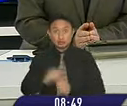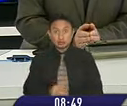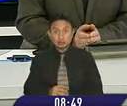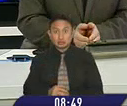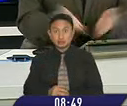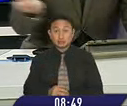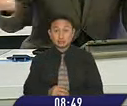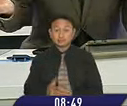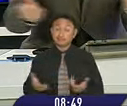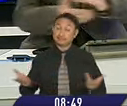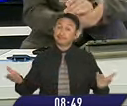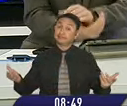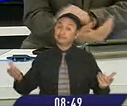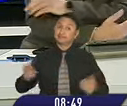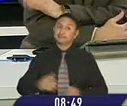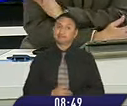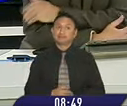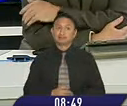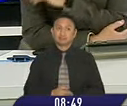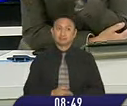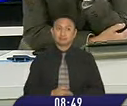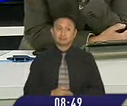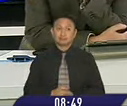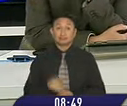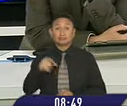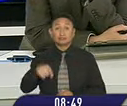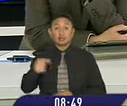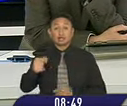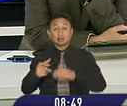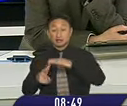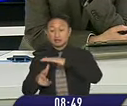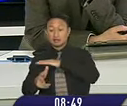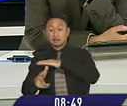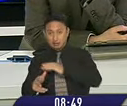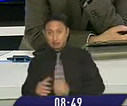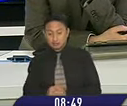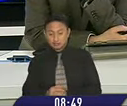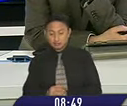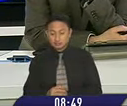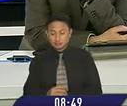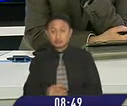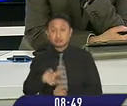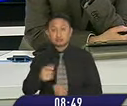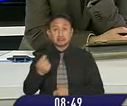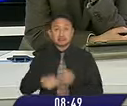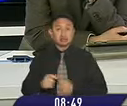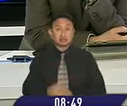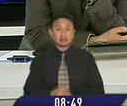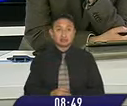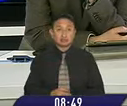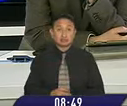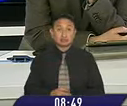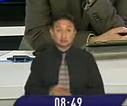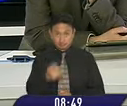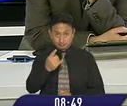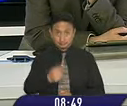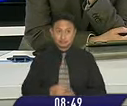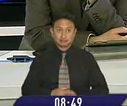¿qué creen? ¿Ah? Ahí retenido, guardadito estaba. Le vendieron. Le contamos.